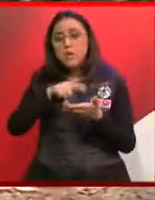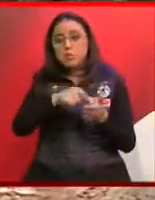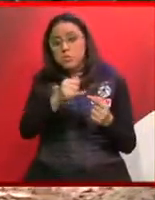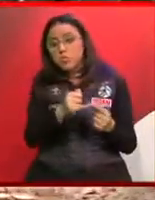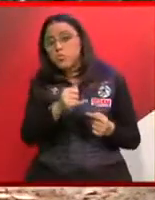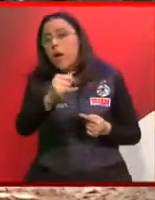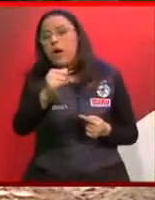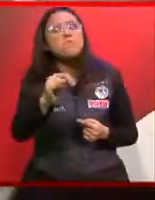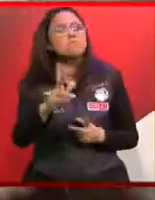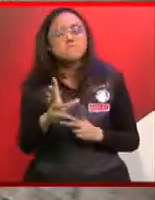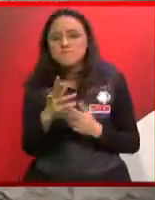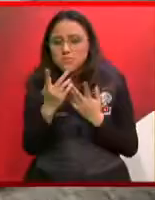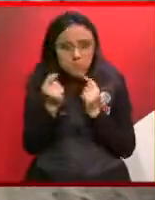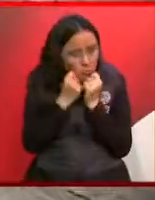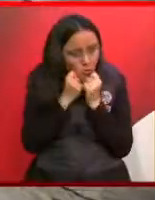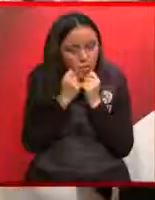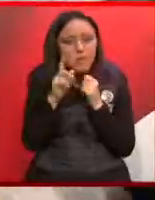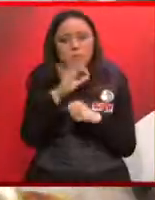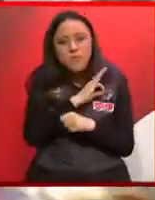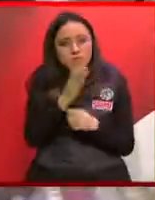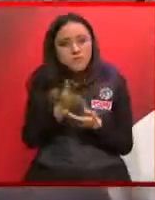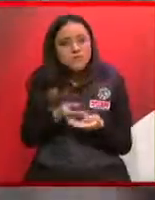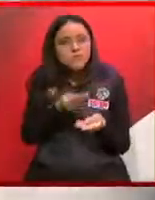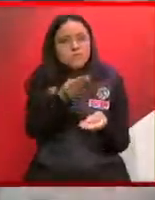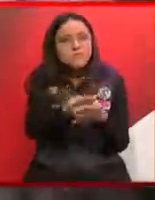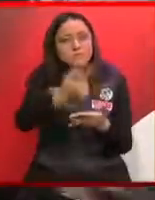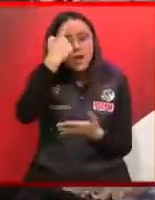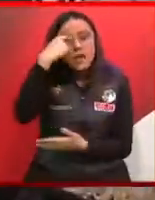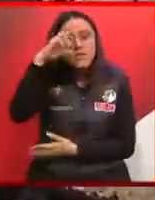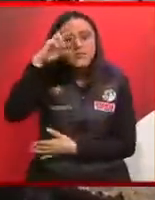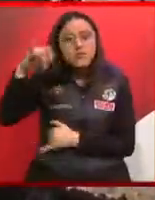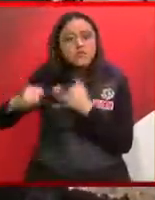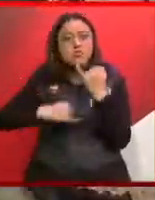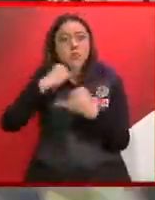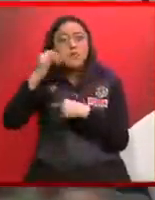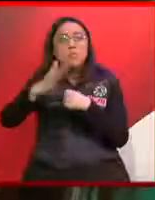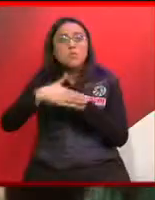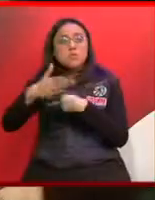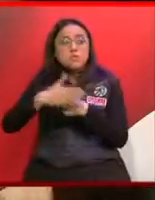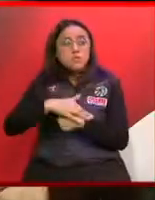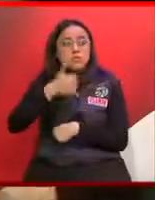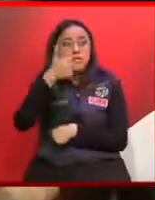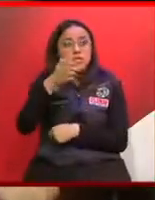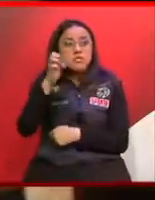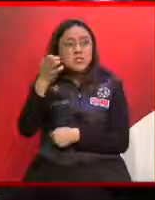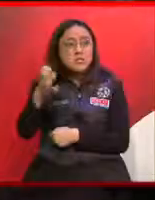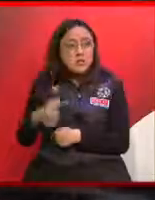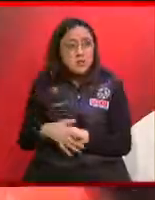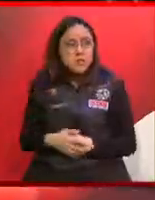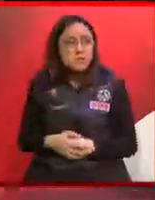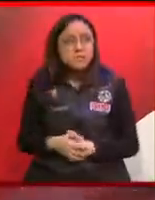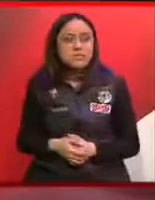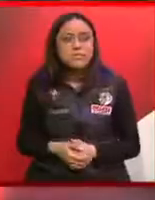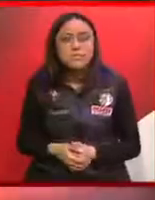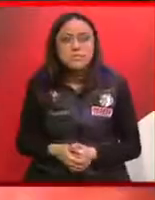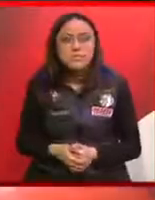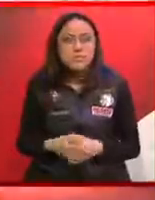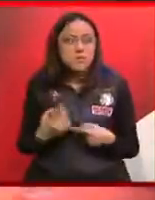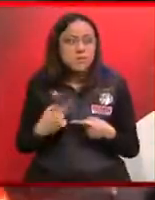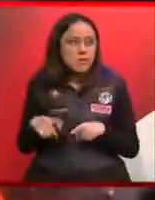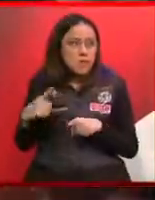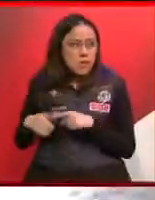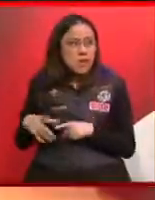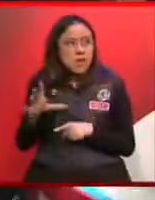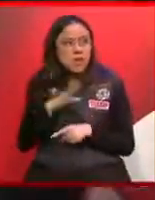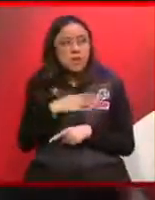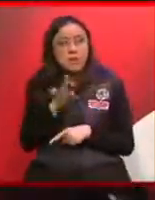un obstáculo para que miles de niños cumplan su sueño de tener un juguete este próximo 6 de enero. Para mí es increíble, es increíble. Siempre